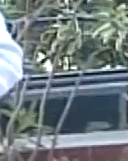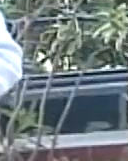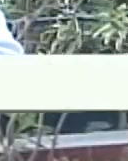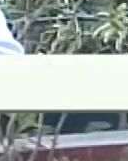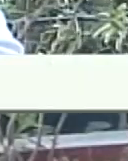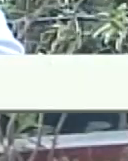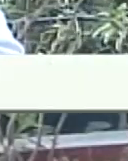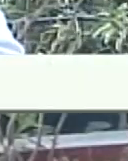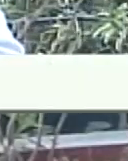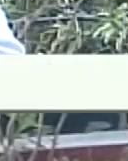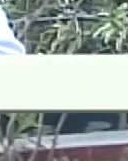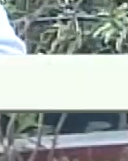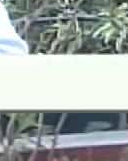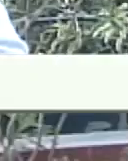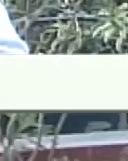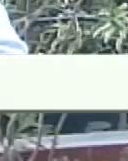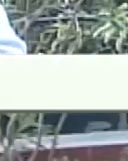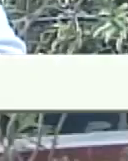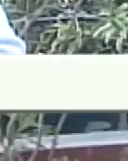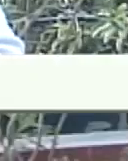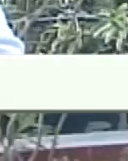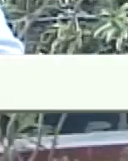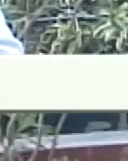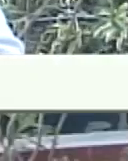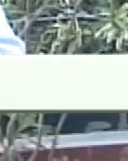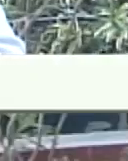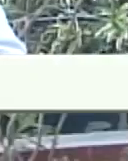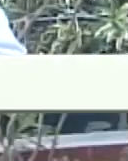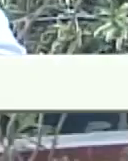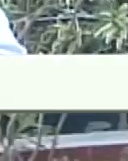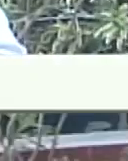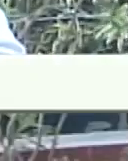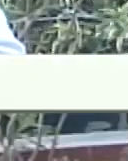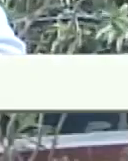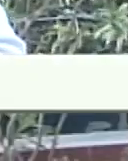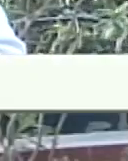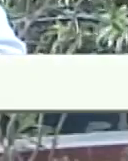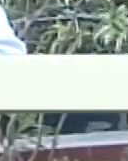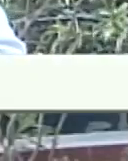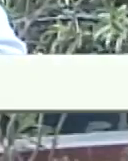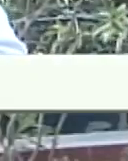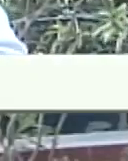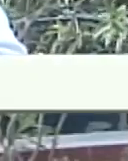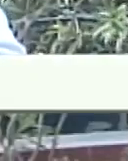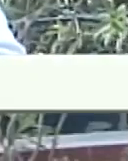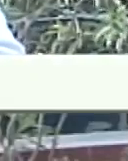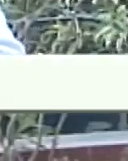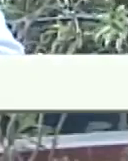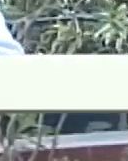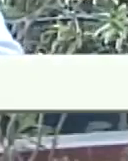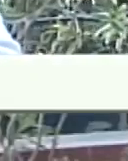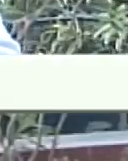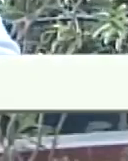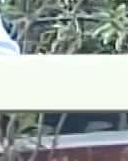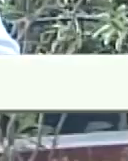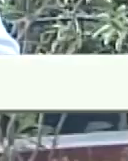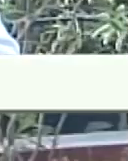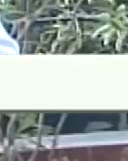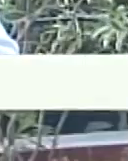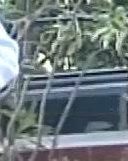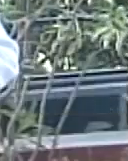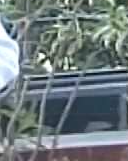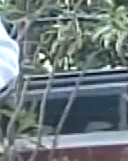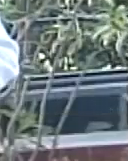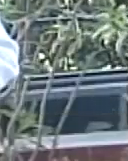ruedas de prensa, al tiempo que hacía la invitación al pueblo venezolano a participar en ese gran congreso de la Tolda Roja que se estará celebrando